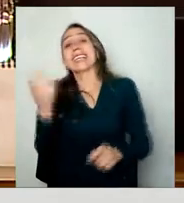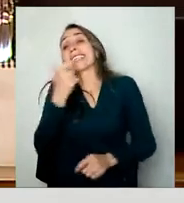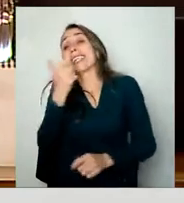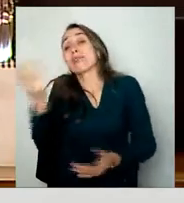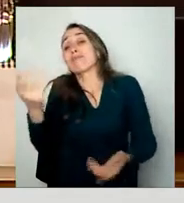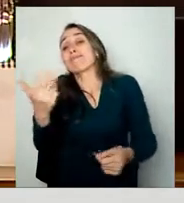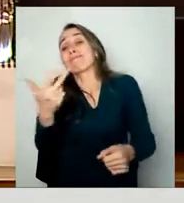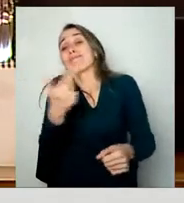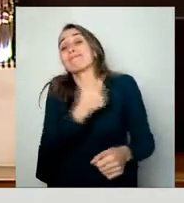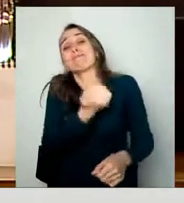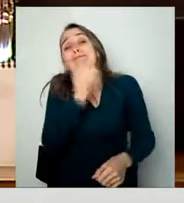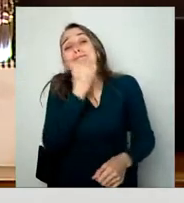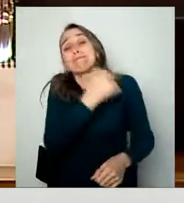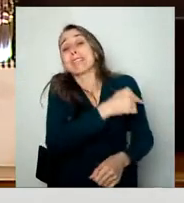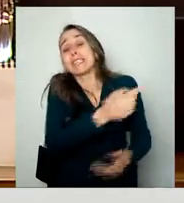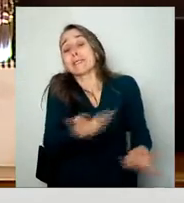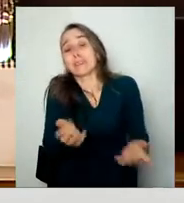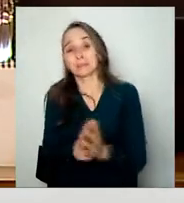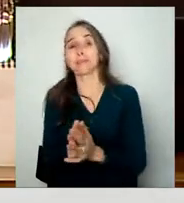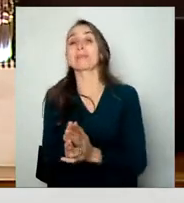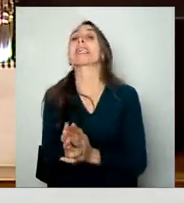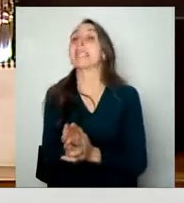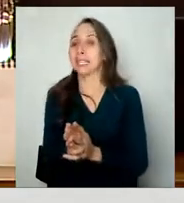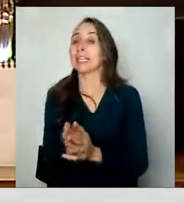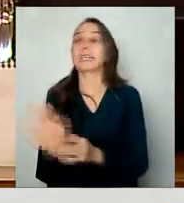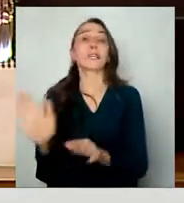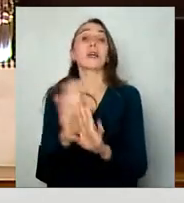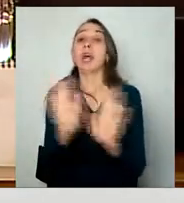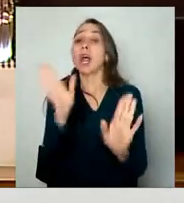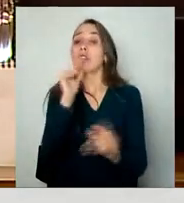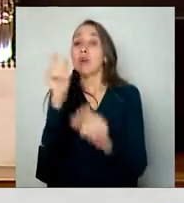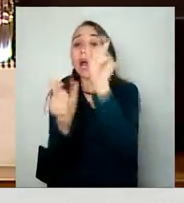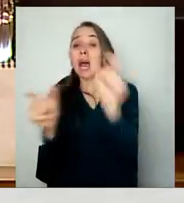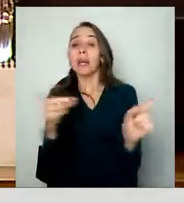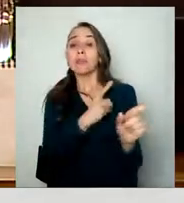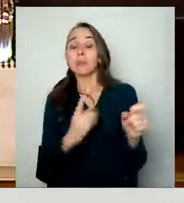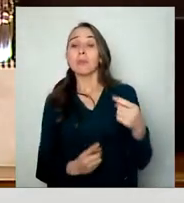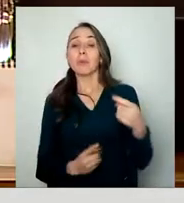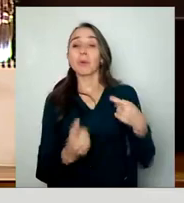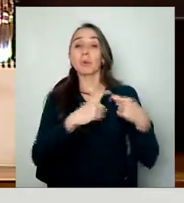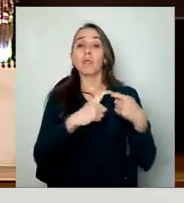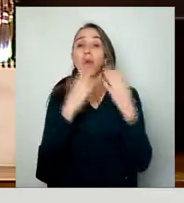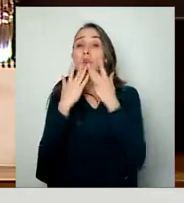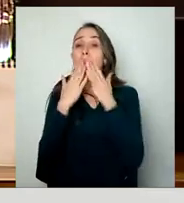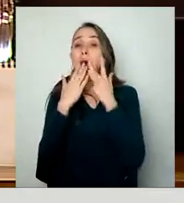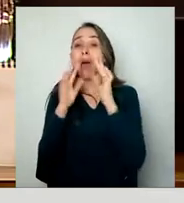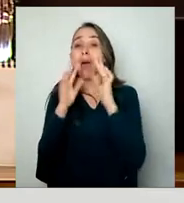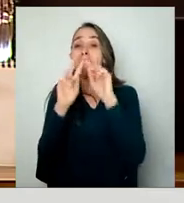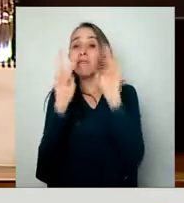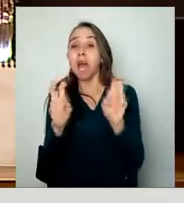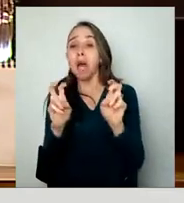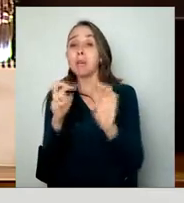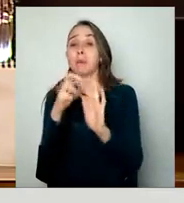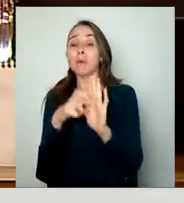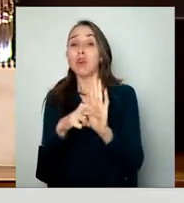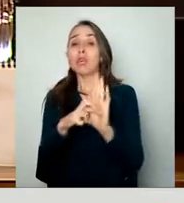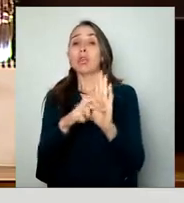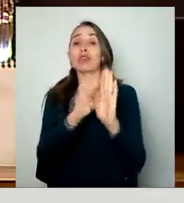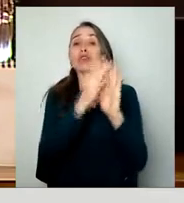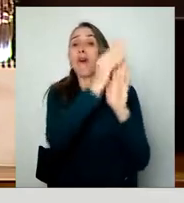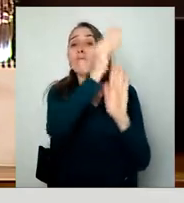bien no habiendo inscritos entonces en el de en el proyecto de bibliotecas